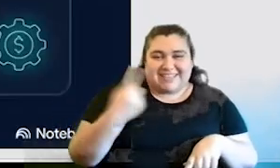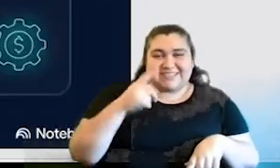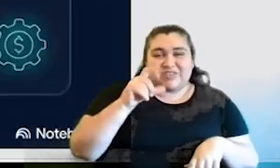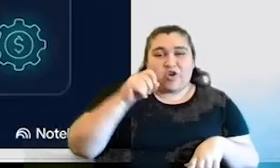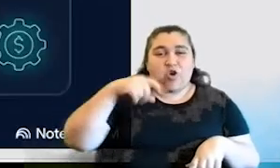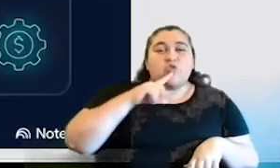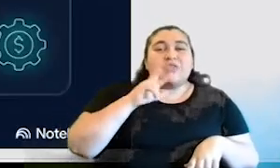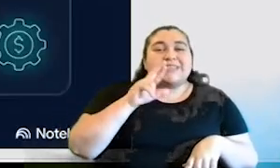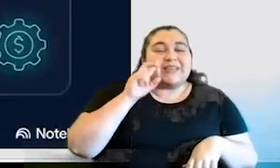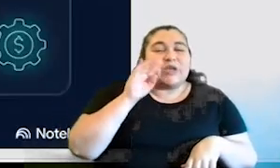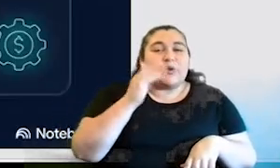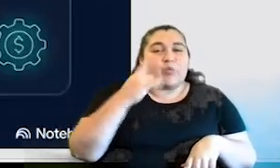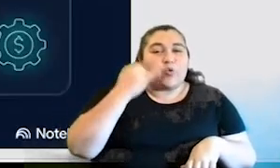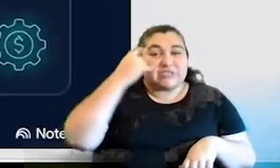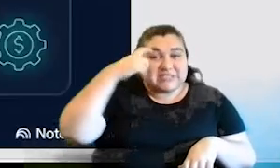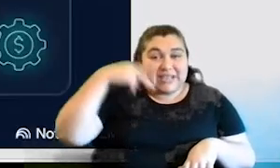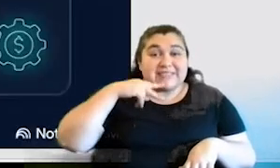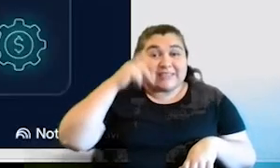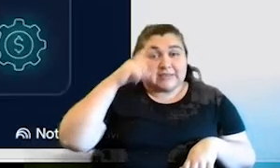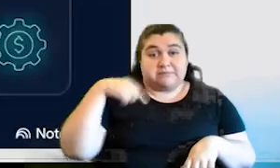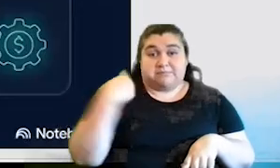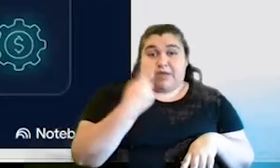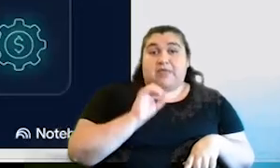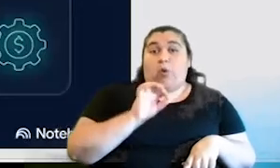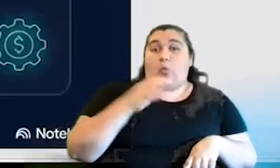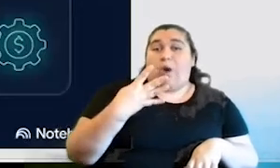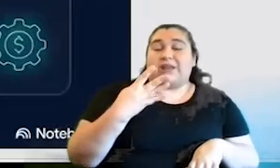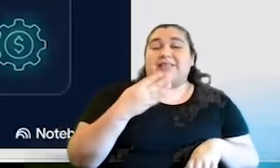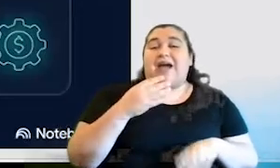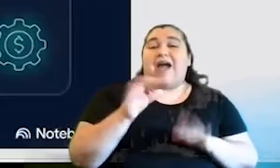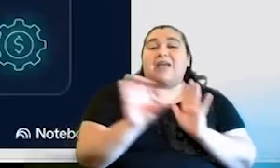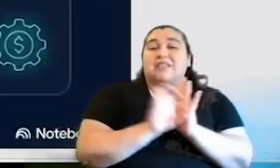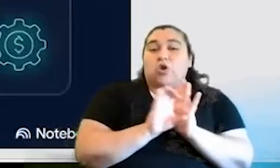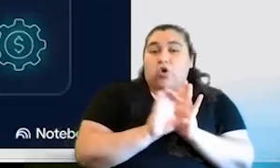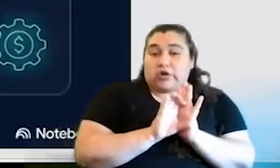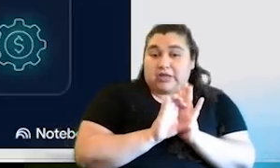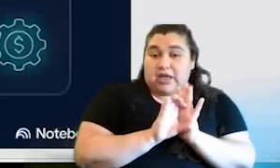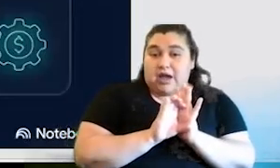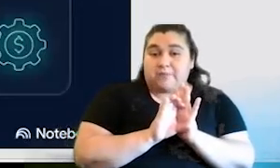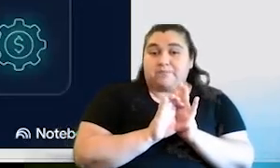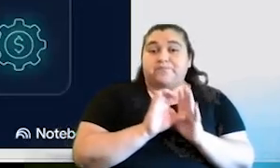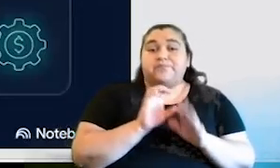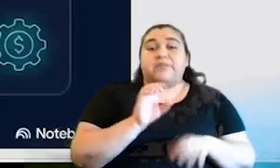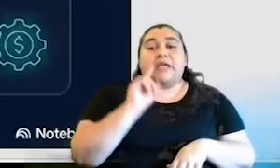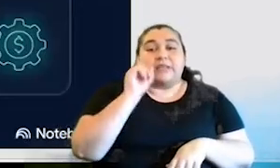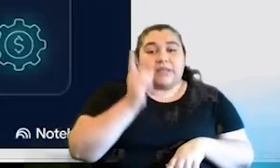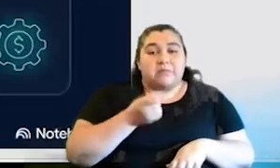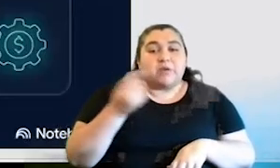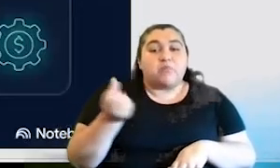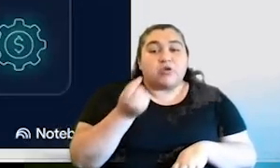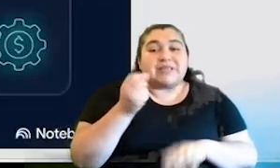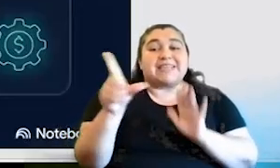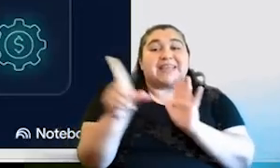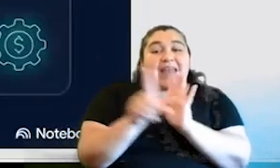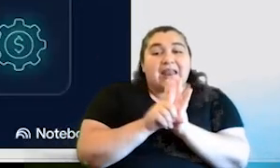ganancias en las rentas de cuarta categoría. Somos contribuyentes que no estamos obligados a inscribirnos, donde la ley establece que el agente